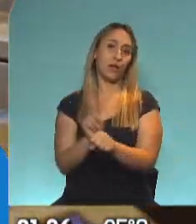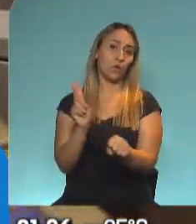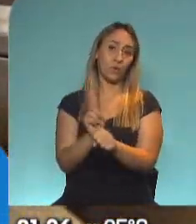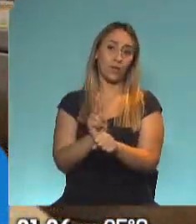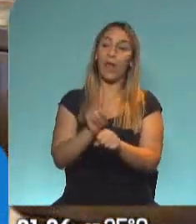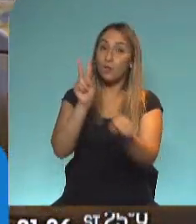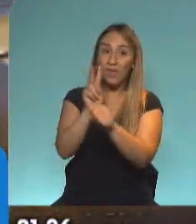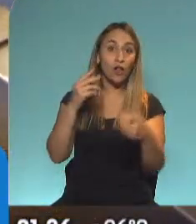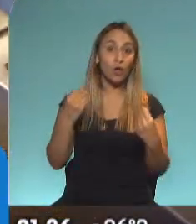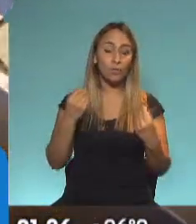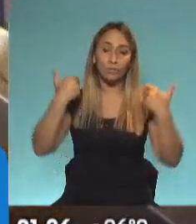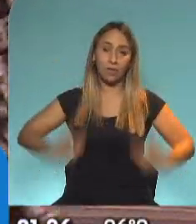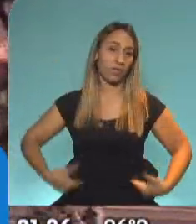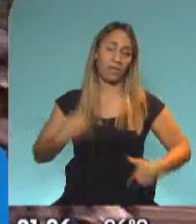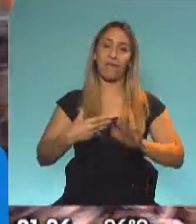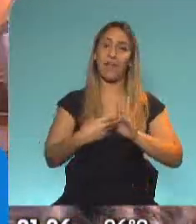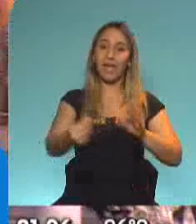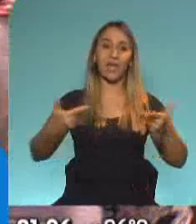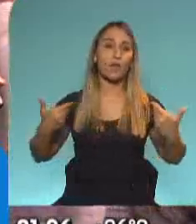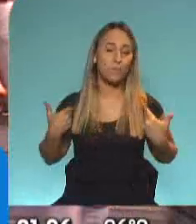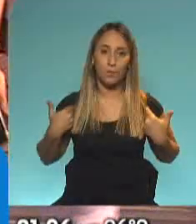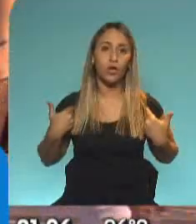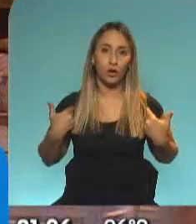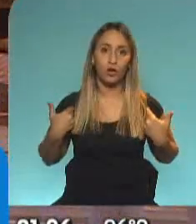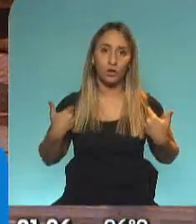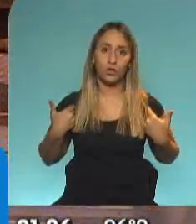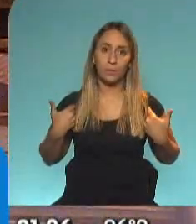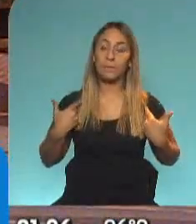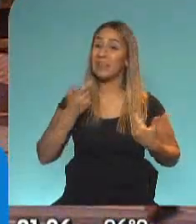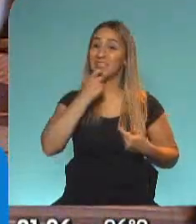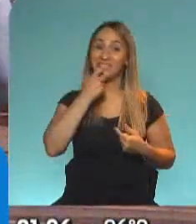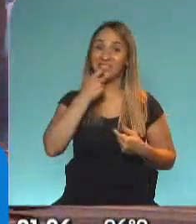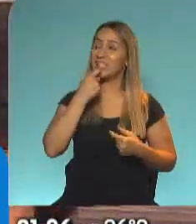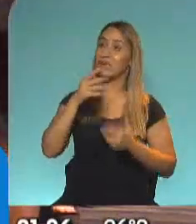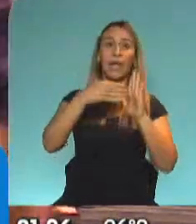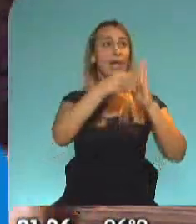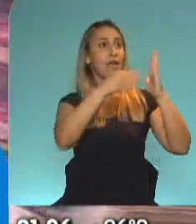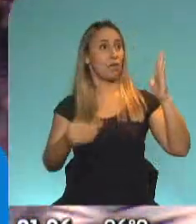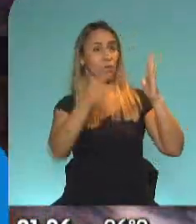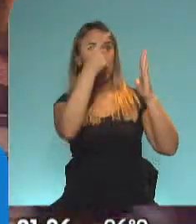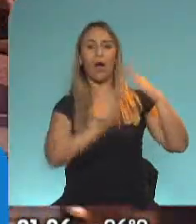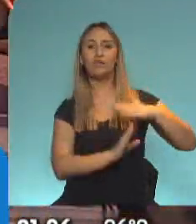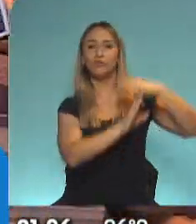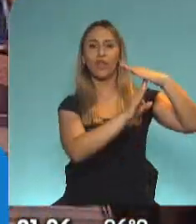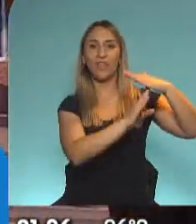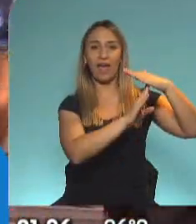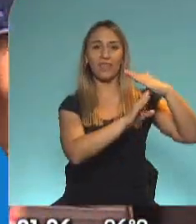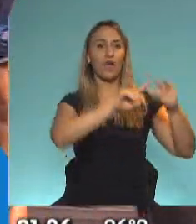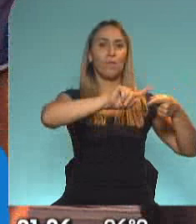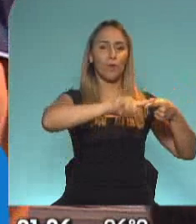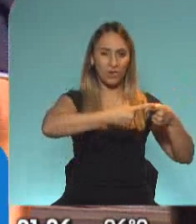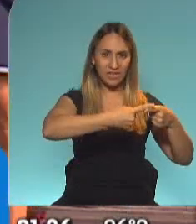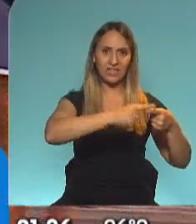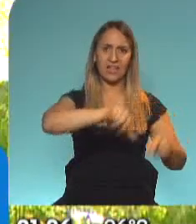el ejemplo, Ariel. Se da con el ejemplo. Si no tenemos ejemplo de autoridades